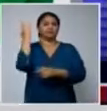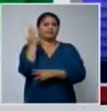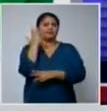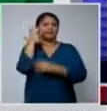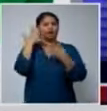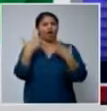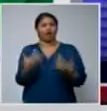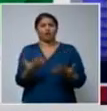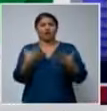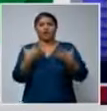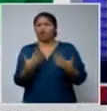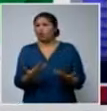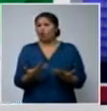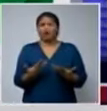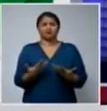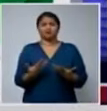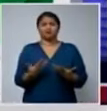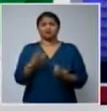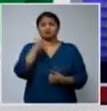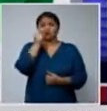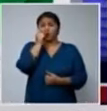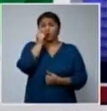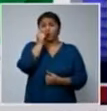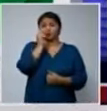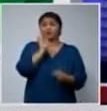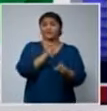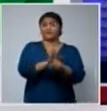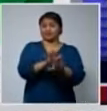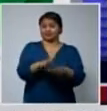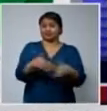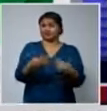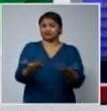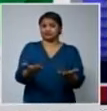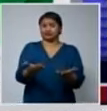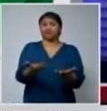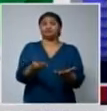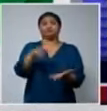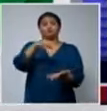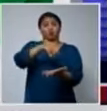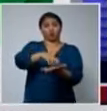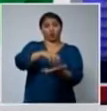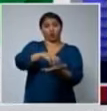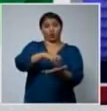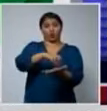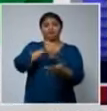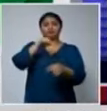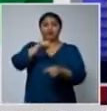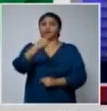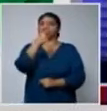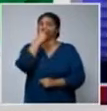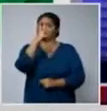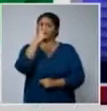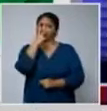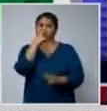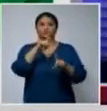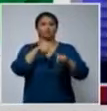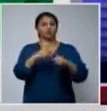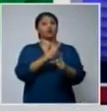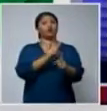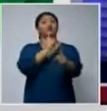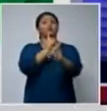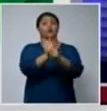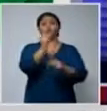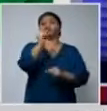síntomas, ya se encontraba en un centro de atención a contacto, porque al ser contacto de un